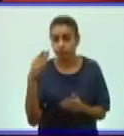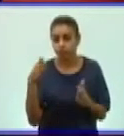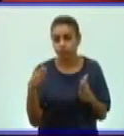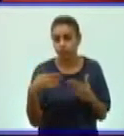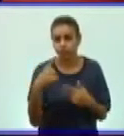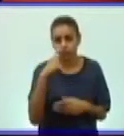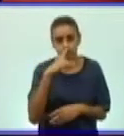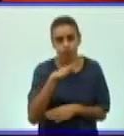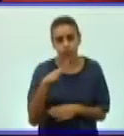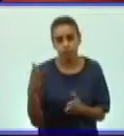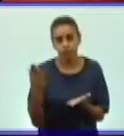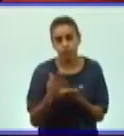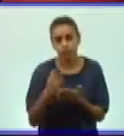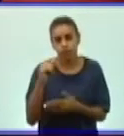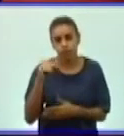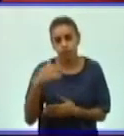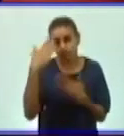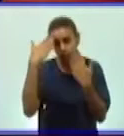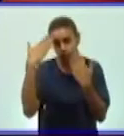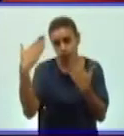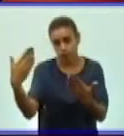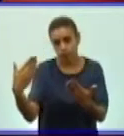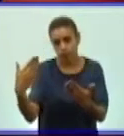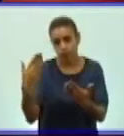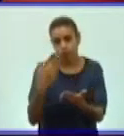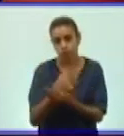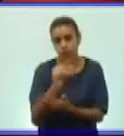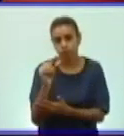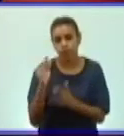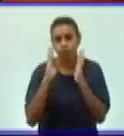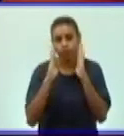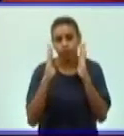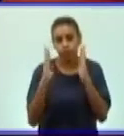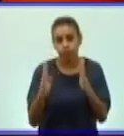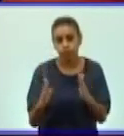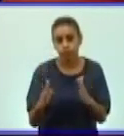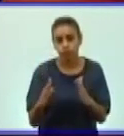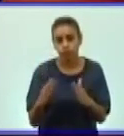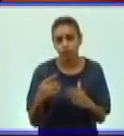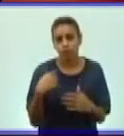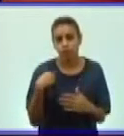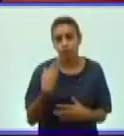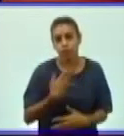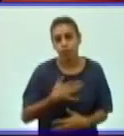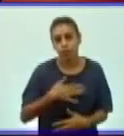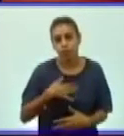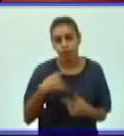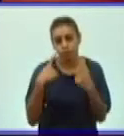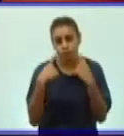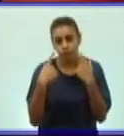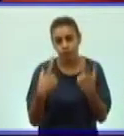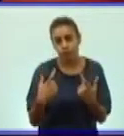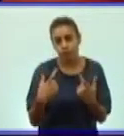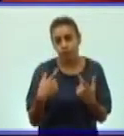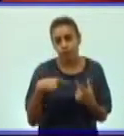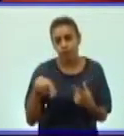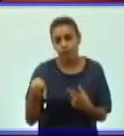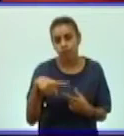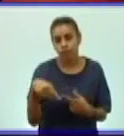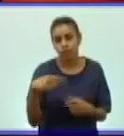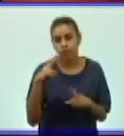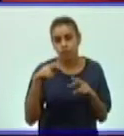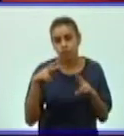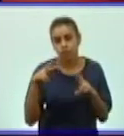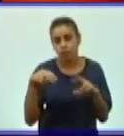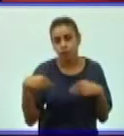nuestro encuentro de hoy. Le agradezco, querido estudiante, su atención, espero que le haya sido interesante el tema y que usted pueda también estar investigando sobre